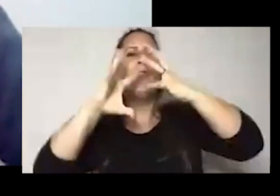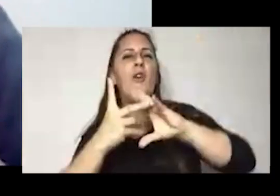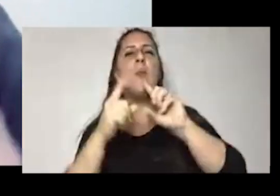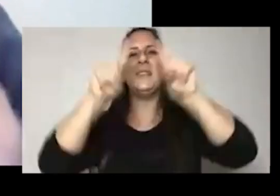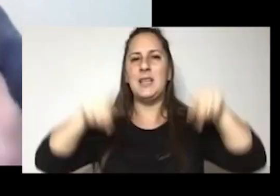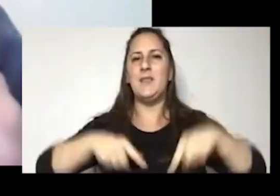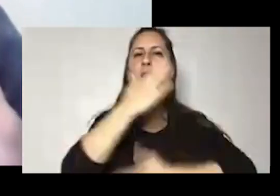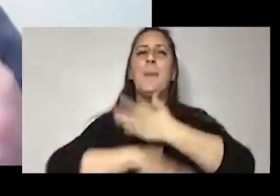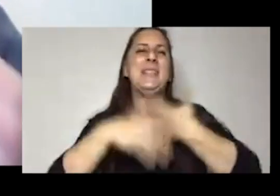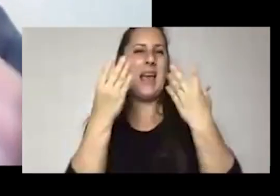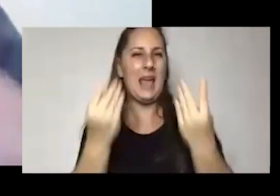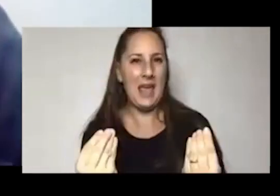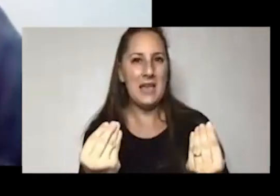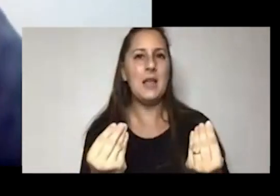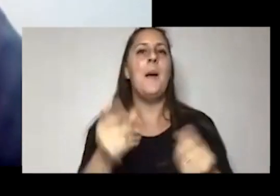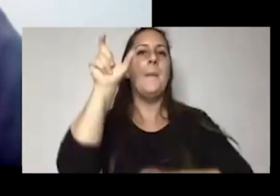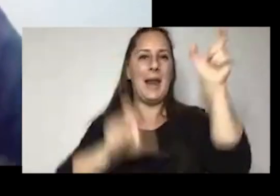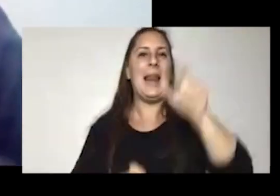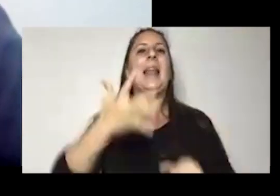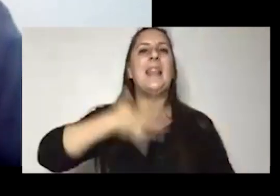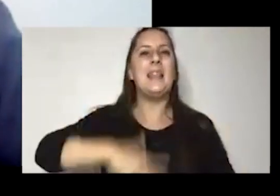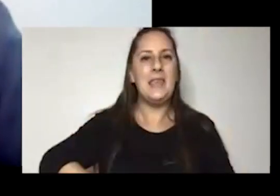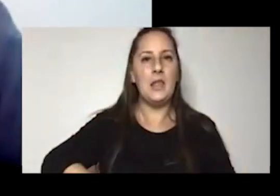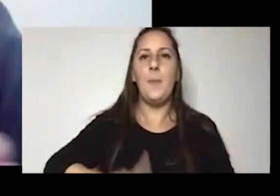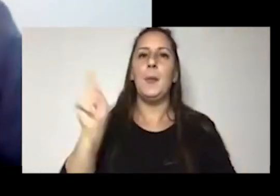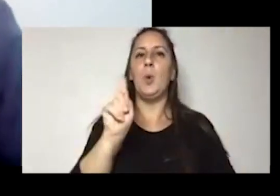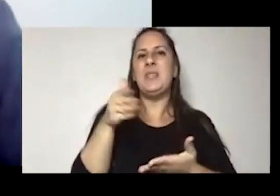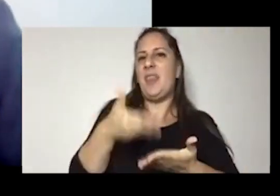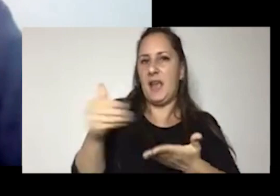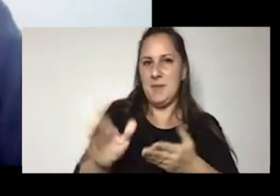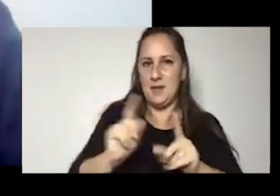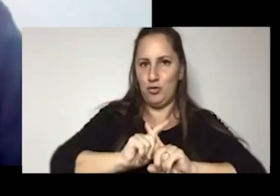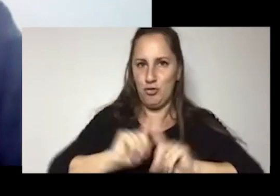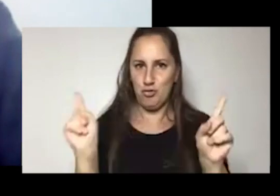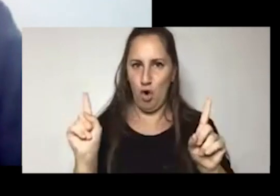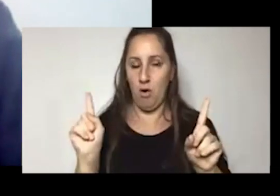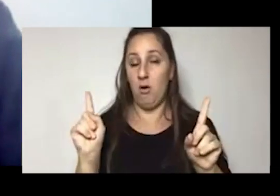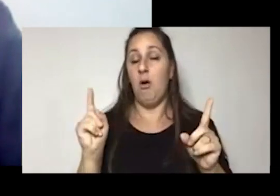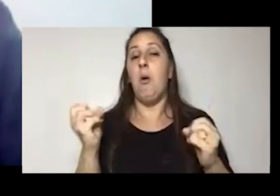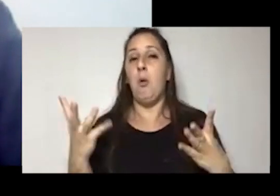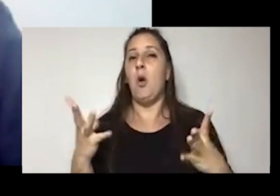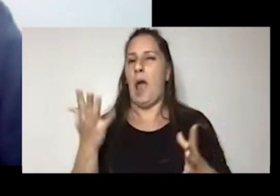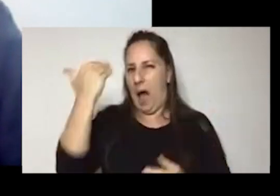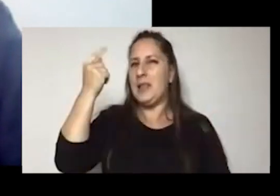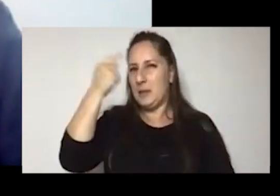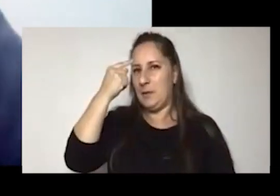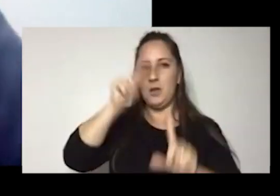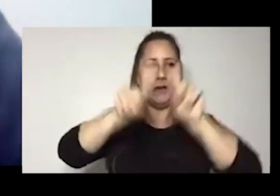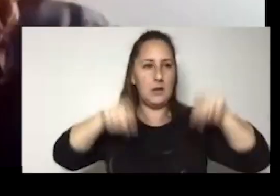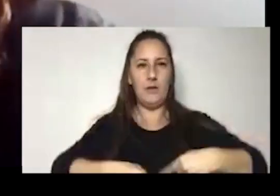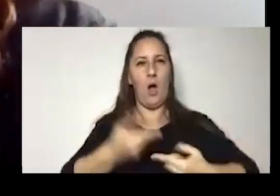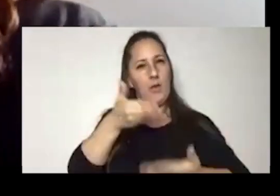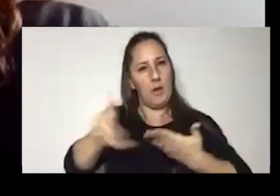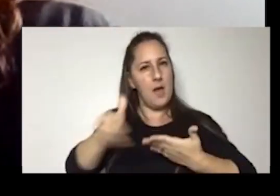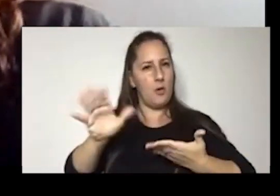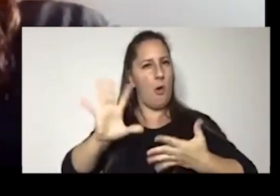que se comprenda que no es un acto de discriminación, ni mucho menos, porque en algún momento se ha interpretado de esa forma. ¿Sí? Claro, no,